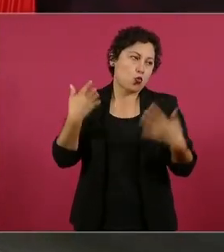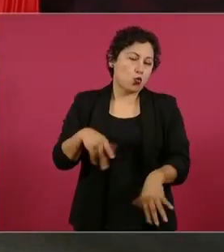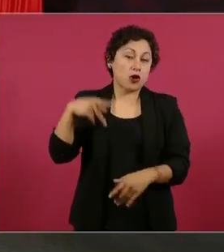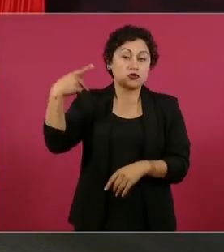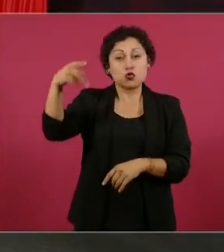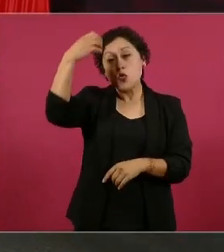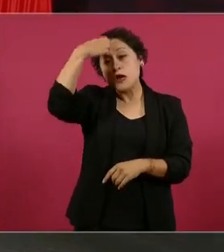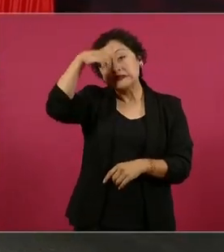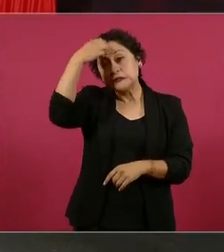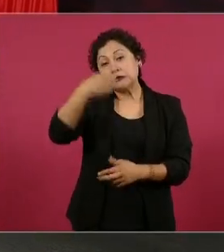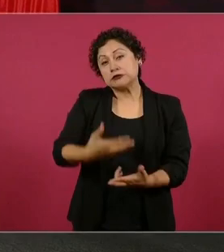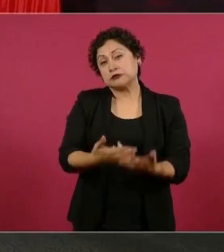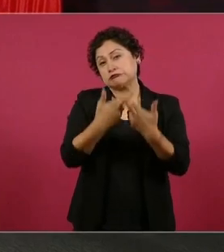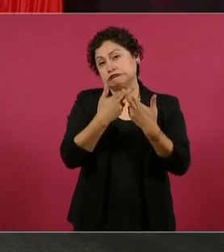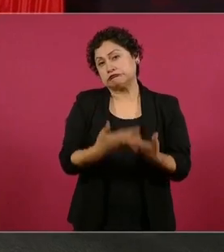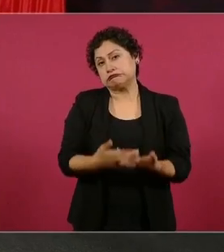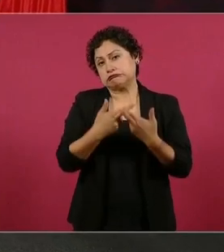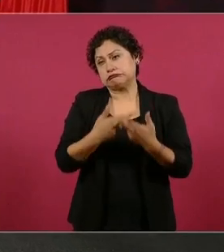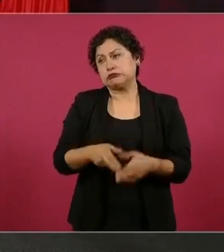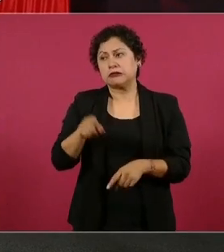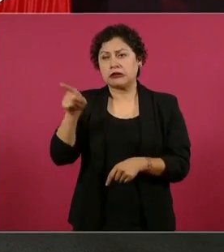de gobierno.